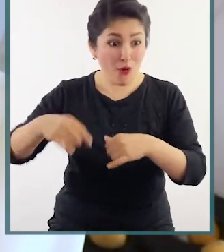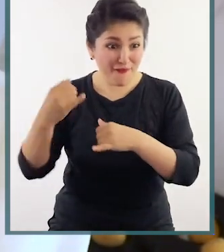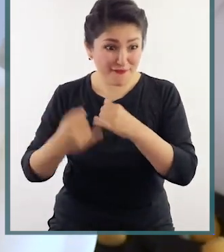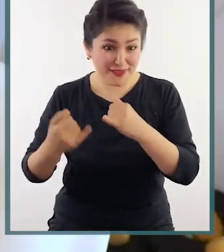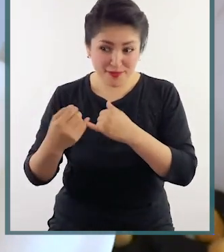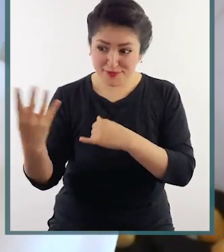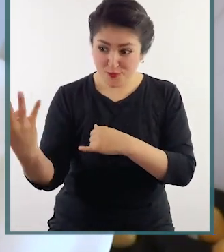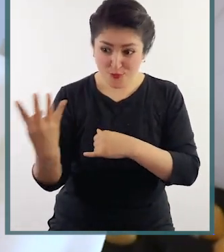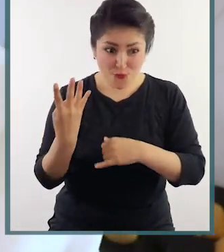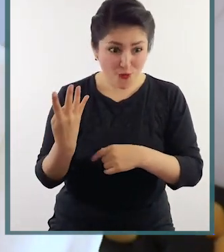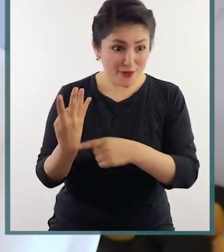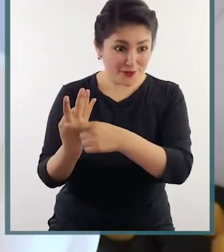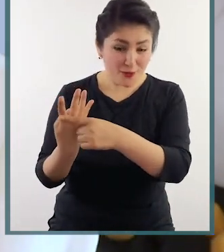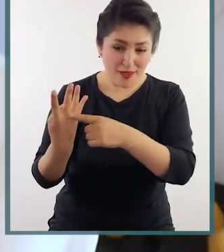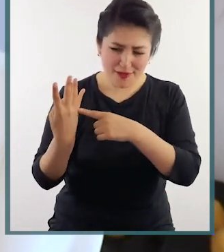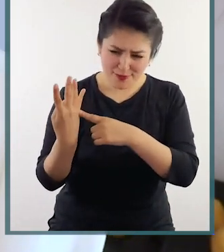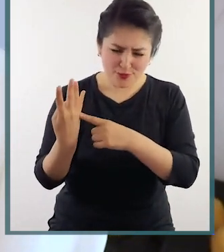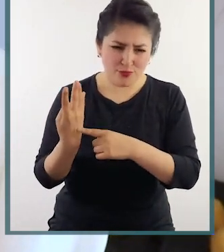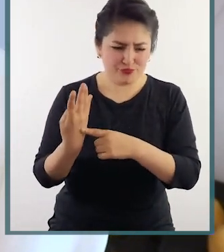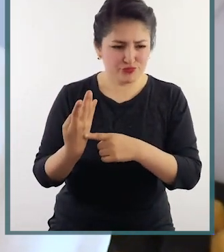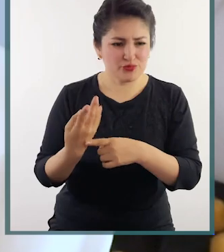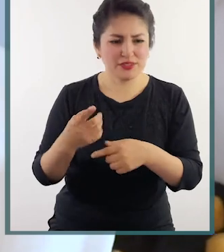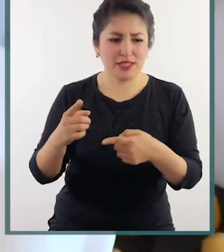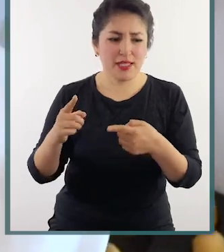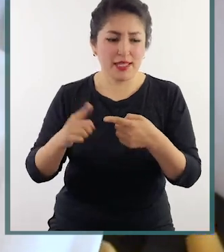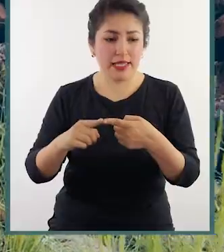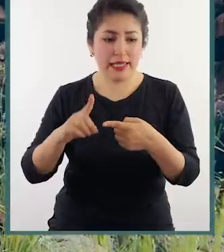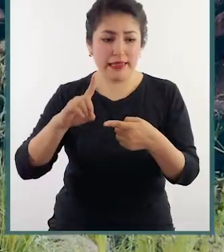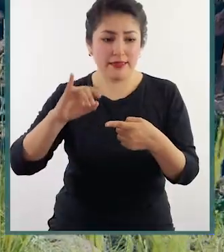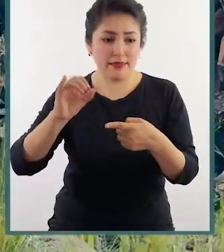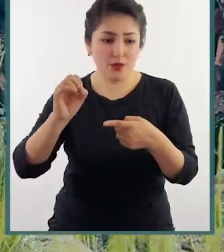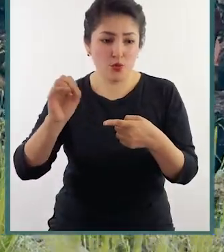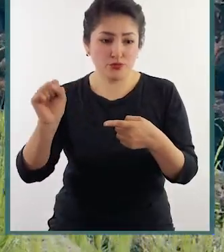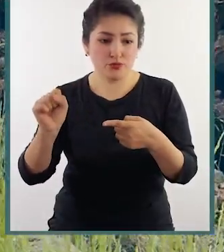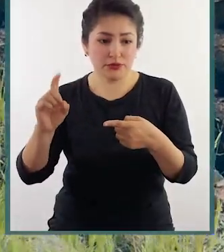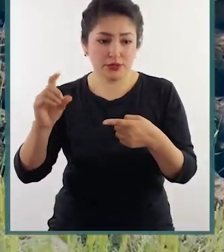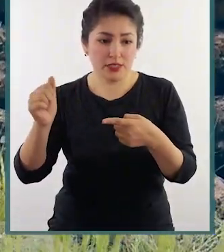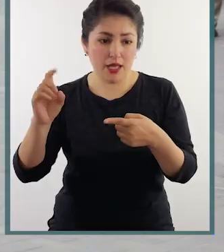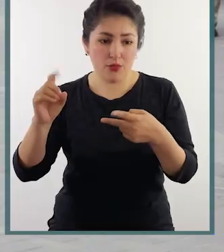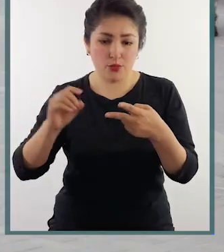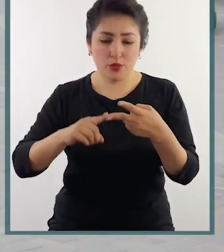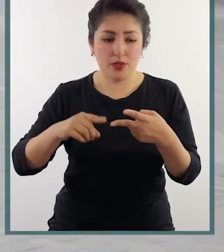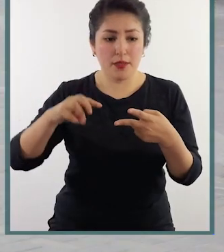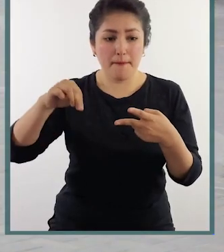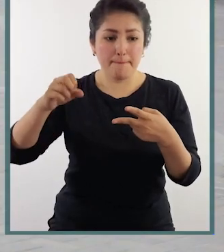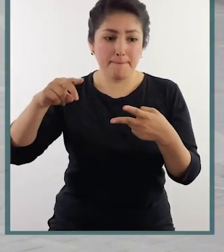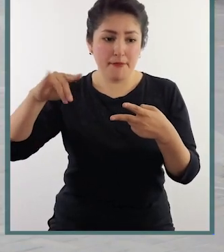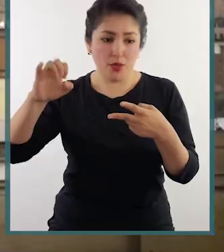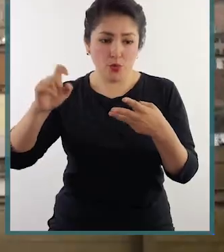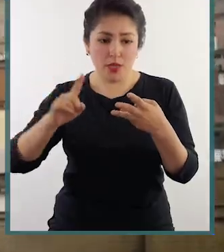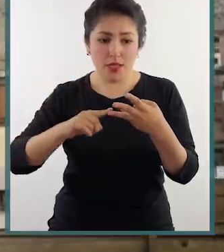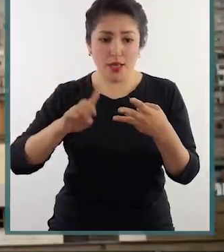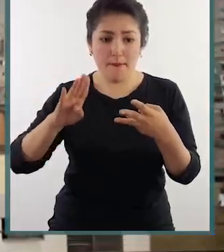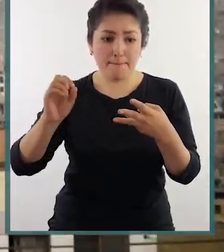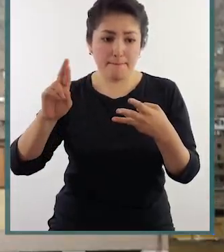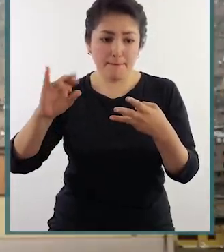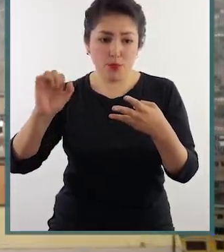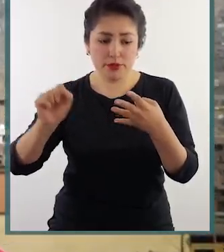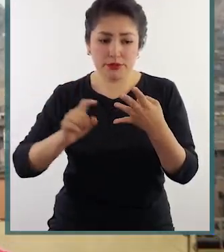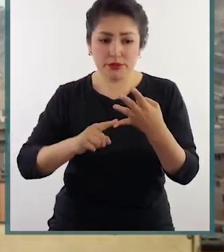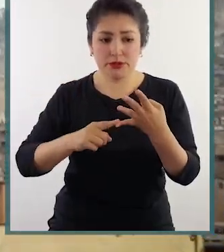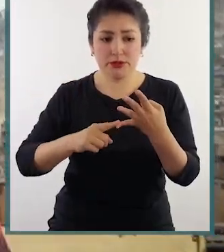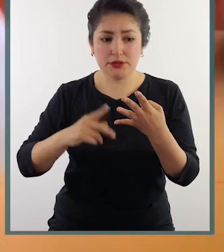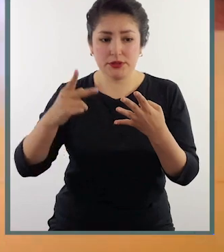que acabamos de confirmar son Diosdado Gaitán Castro, Manuel Chaprado, Cori